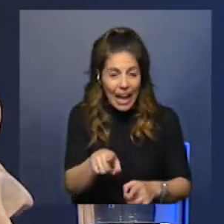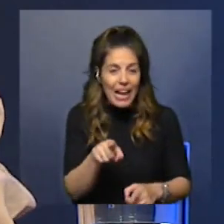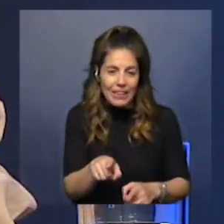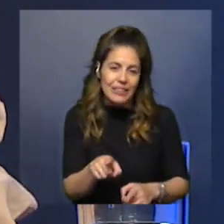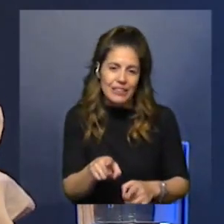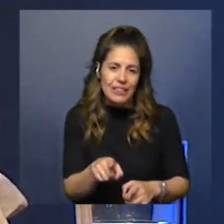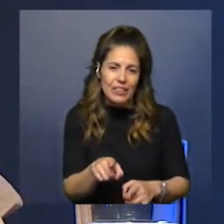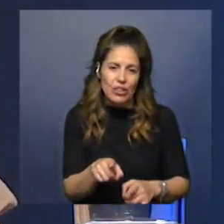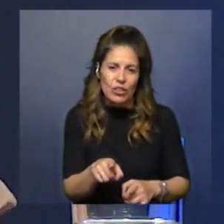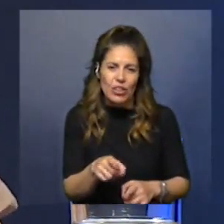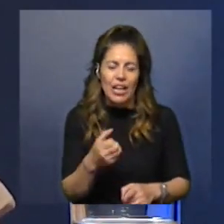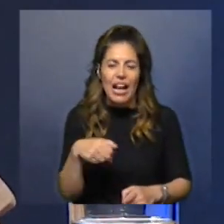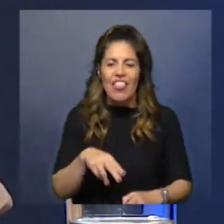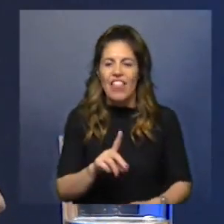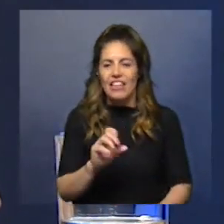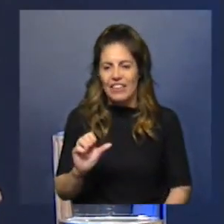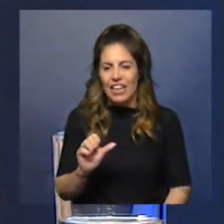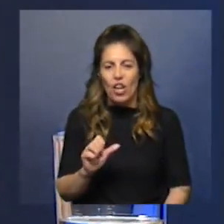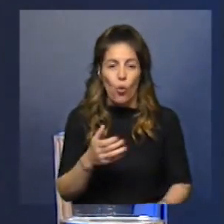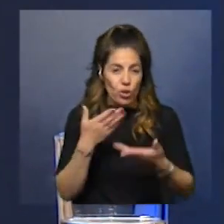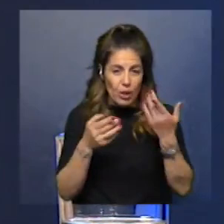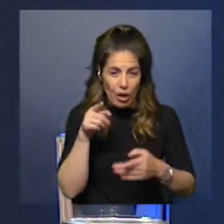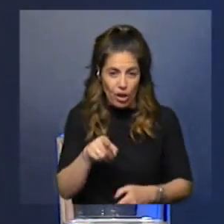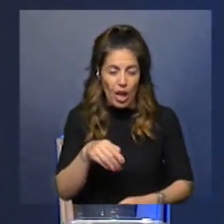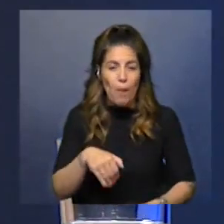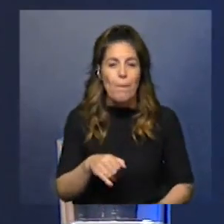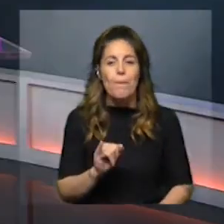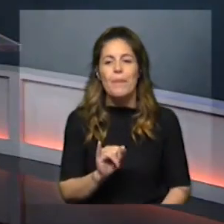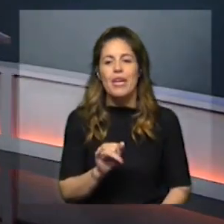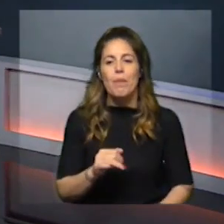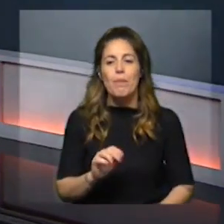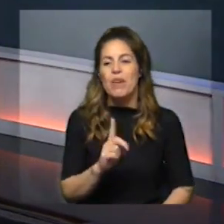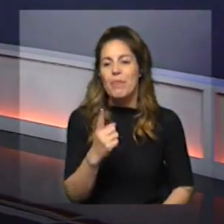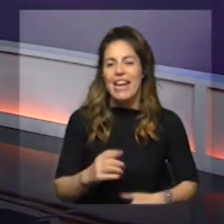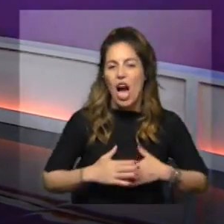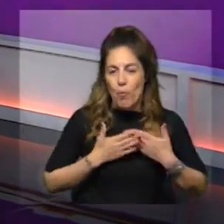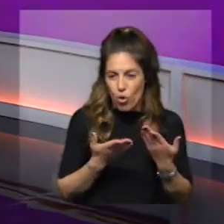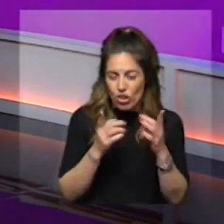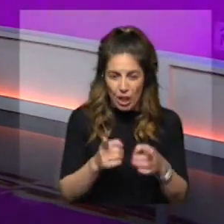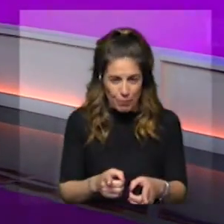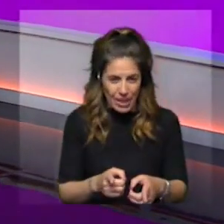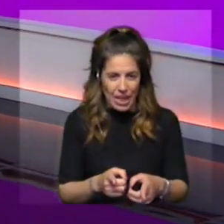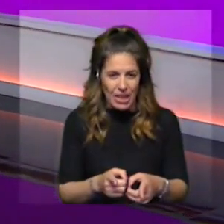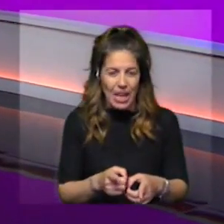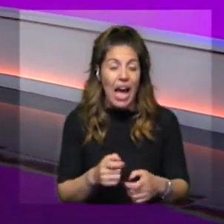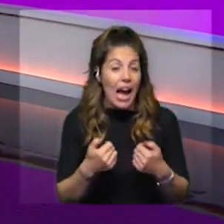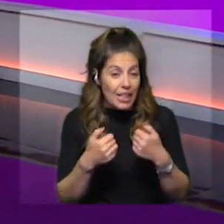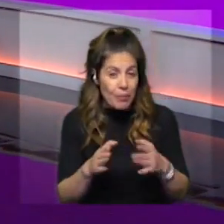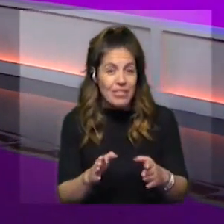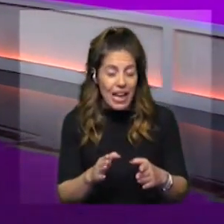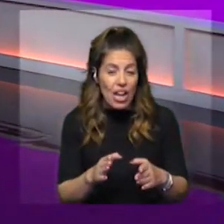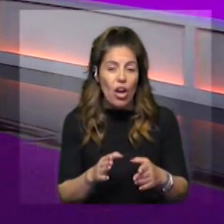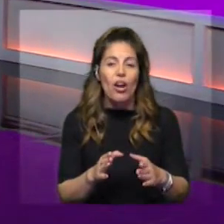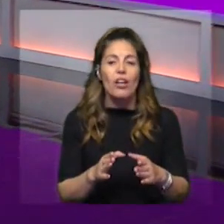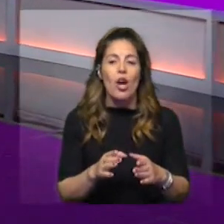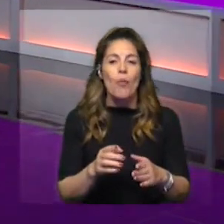bueno, Andate también, que es un tema que tengo con él. Bueno, Mi Primer Amor también, que lo escribió Maxi Porciúncula. Y ahí empezaron el tema. El tema es que cuando